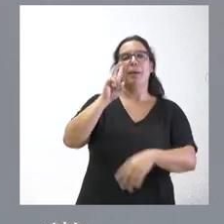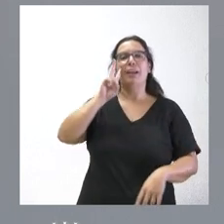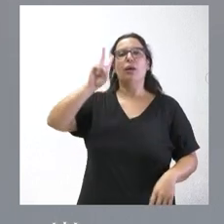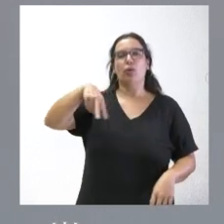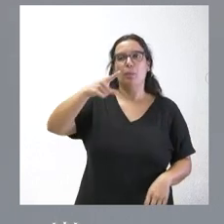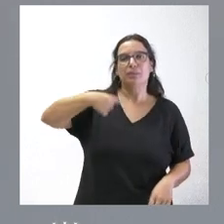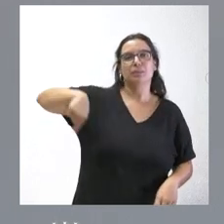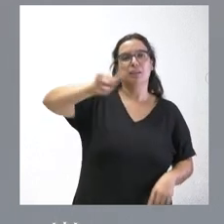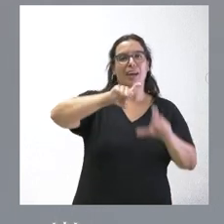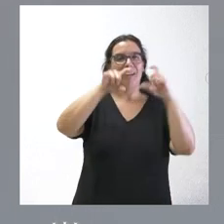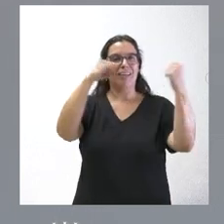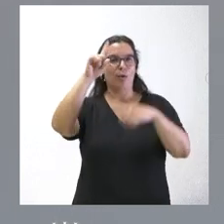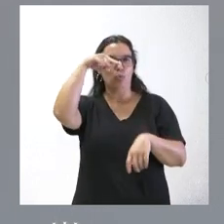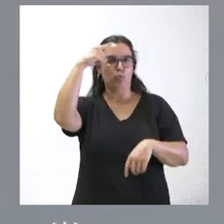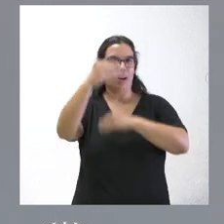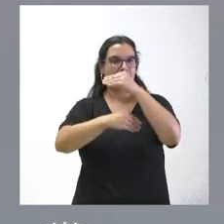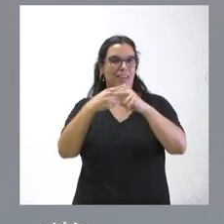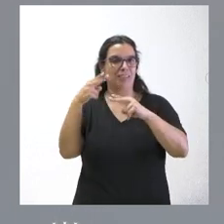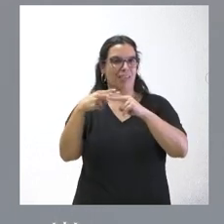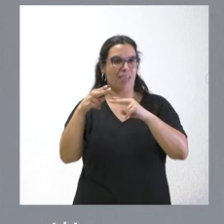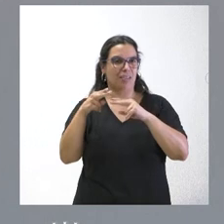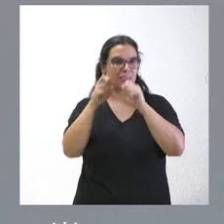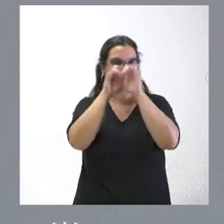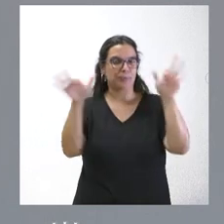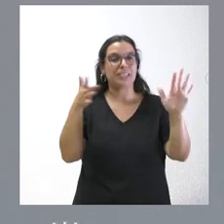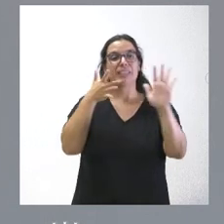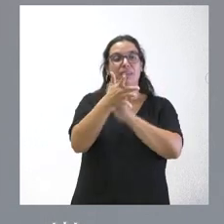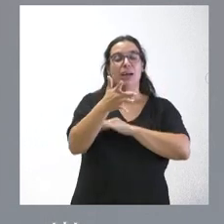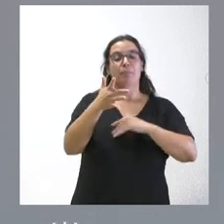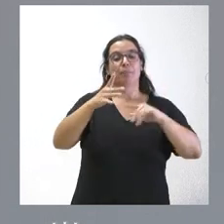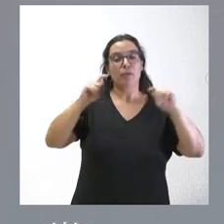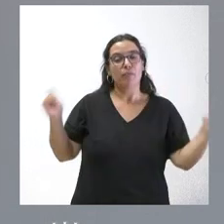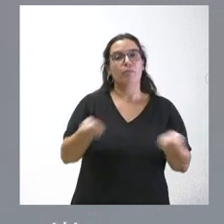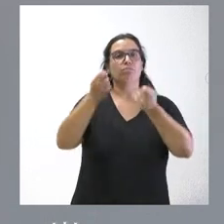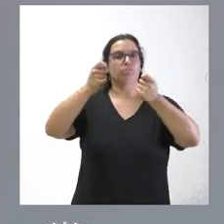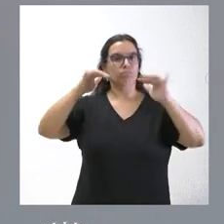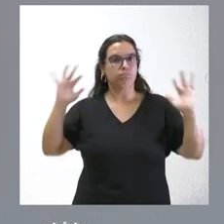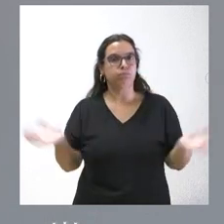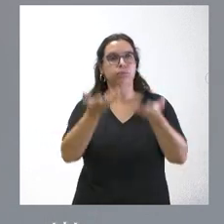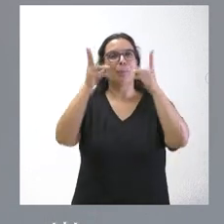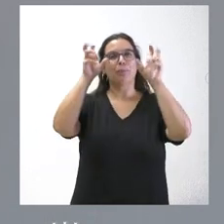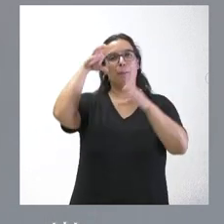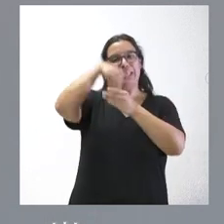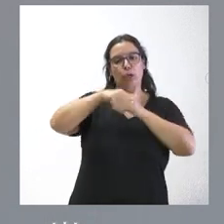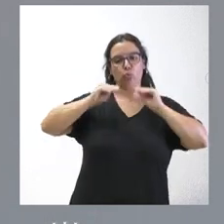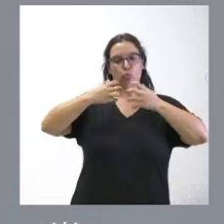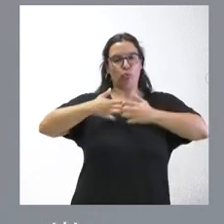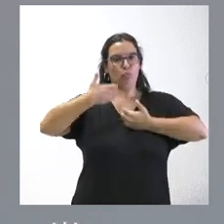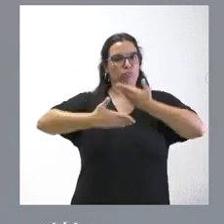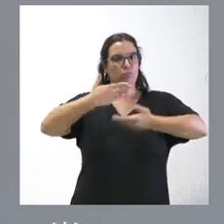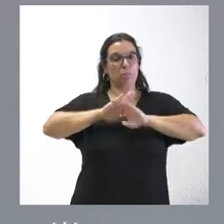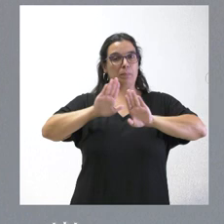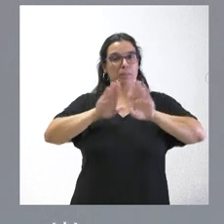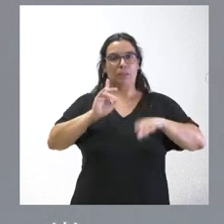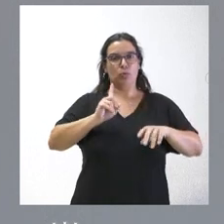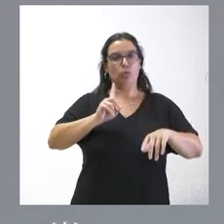y culturales que realizan las actividades En definitiva se trata de fomentar no solo el aspecto interno de funcionamiento de